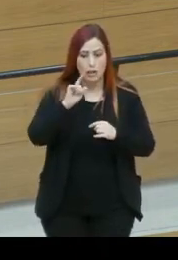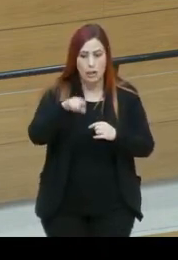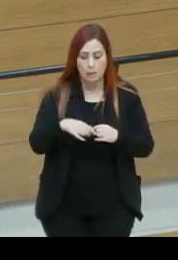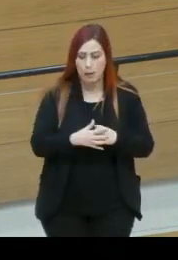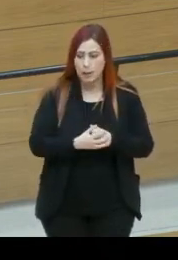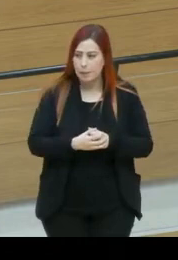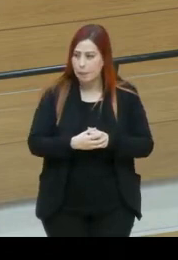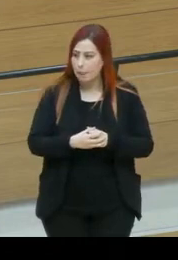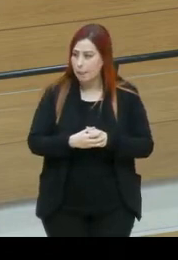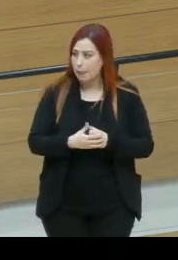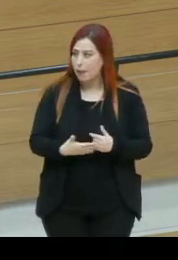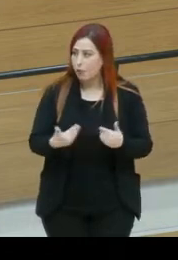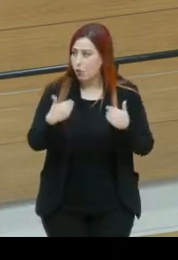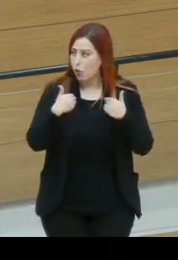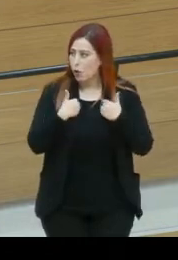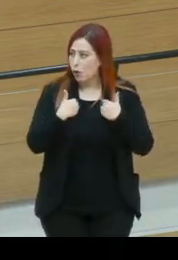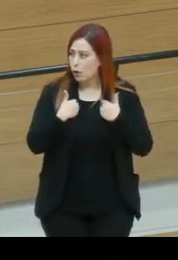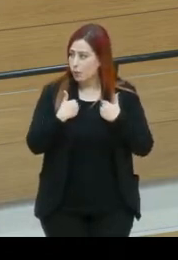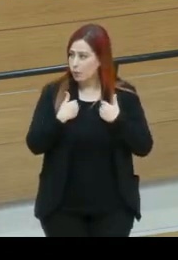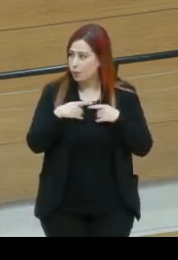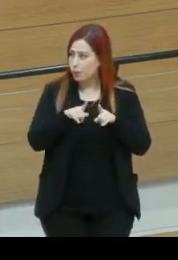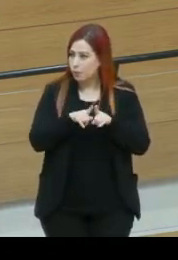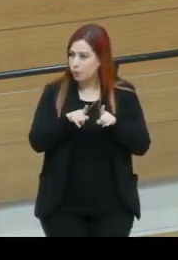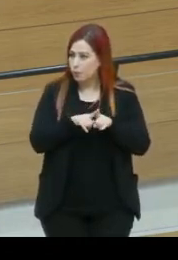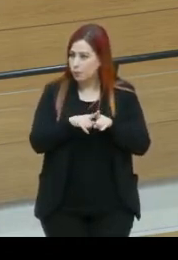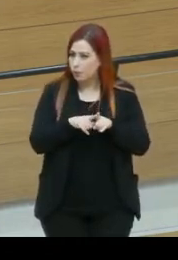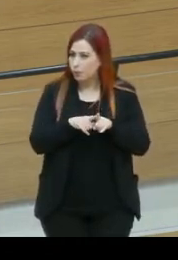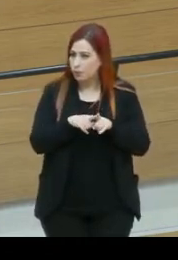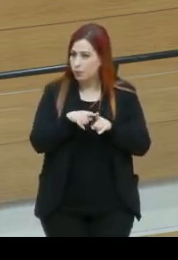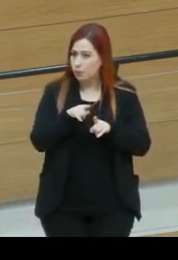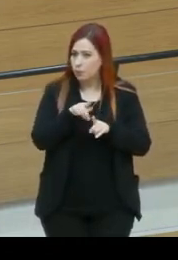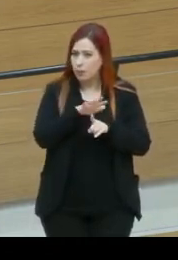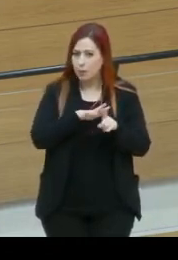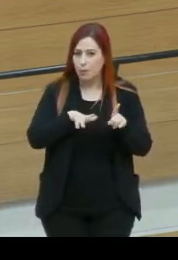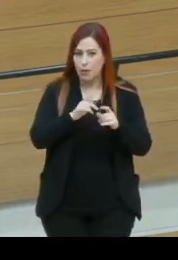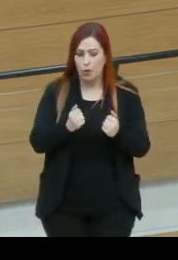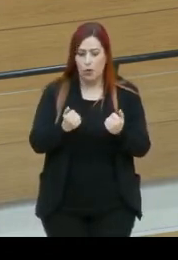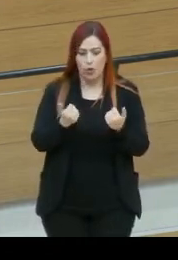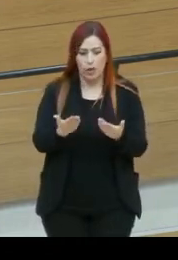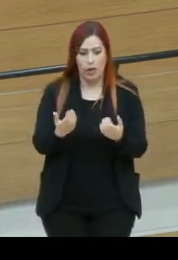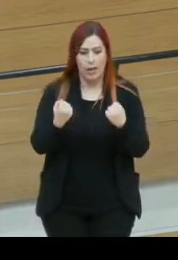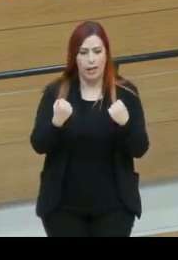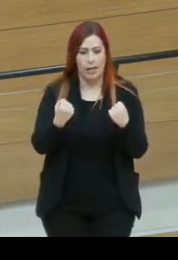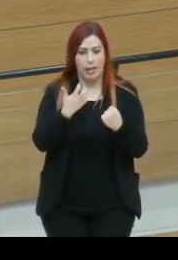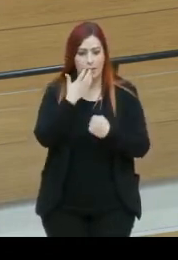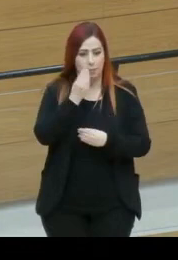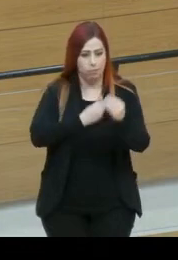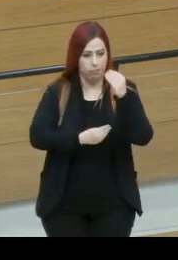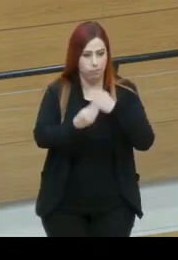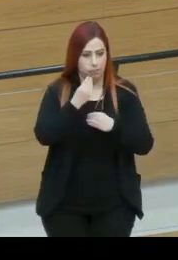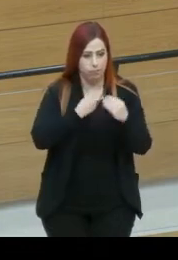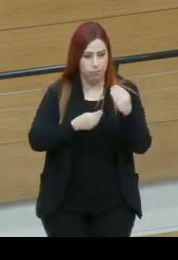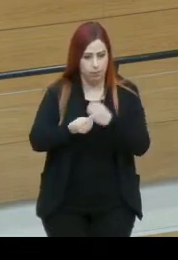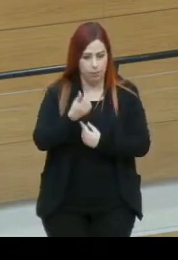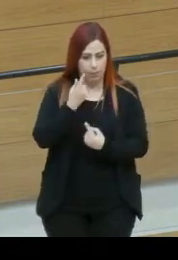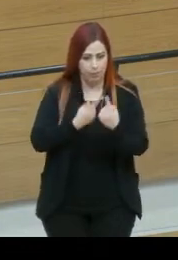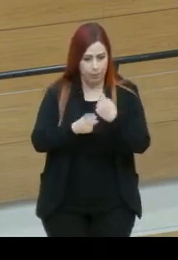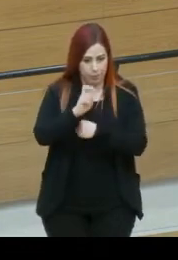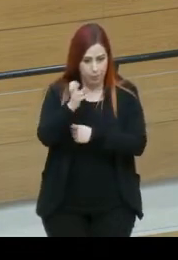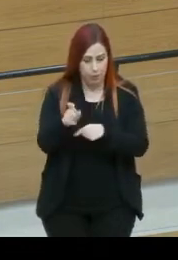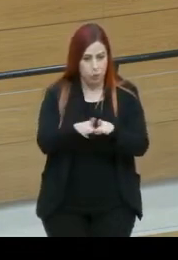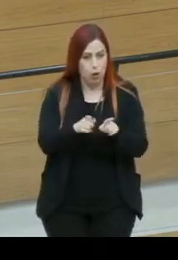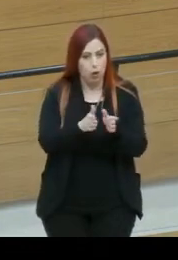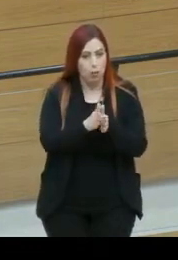tenían función como un medio de aporte energético a través de la ingesta de diferentes alimentos, como ya ha comentado mi